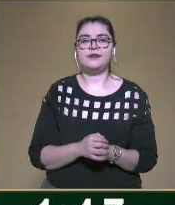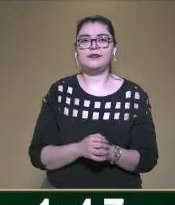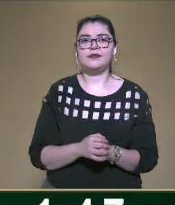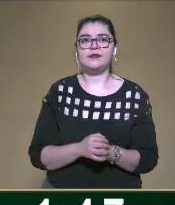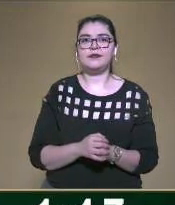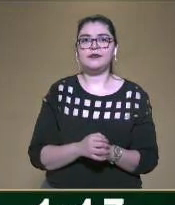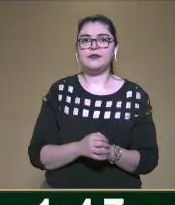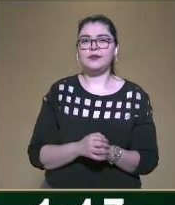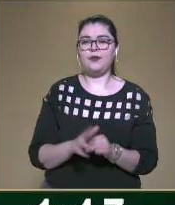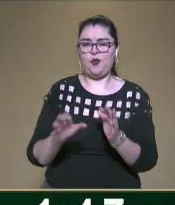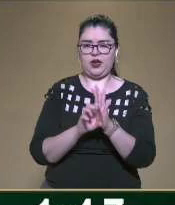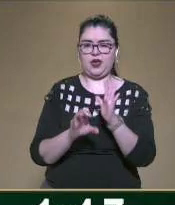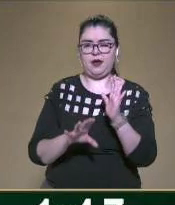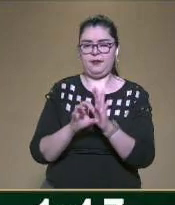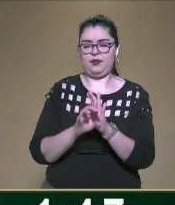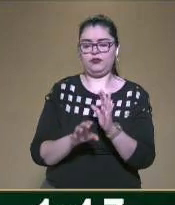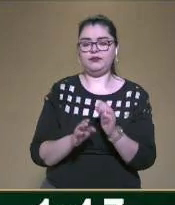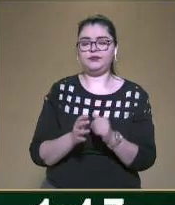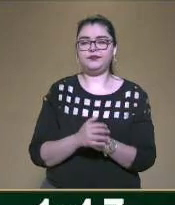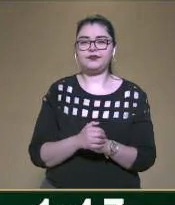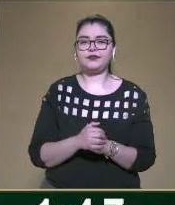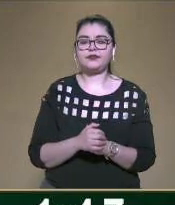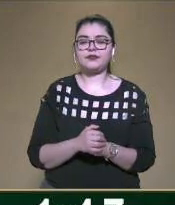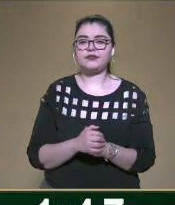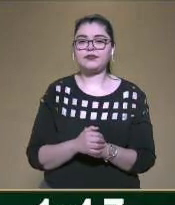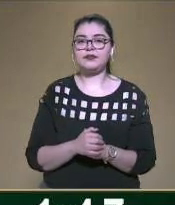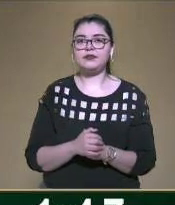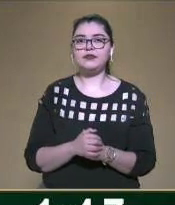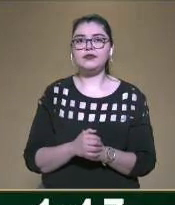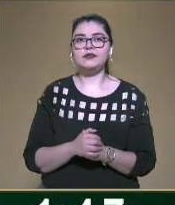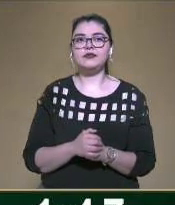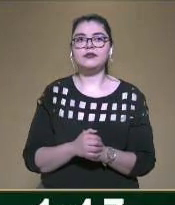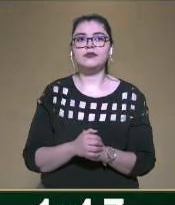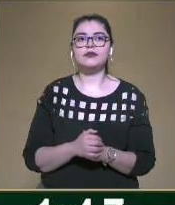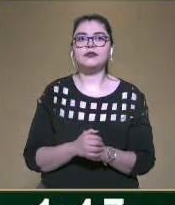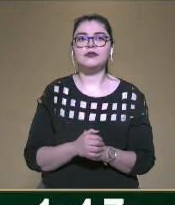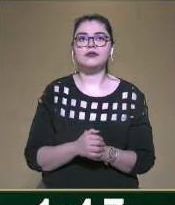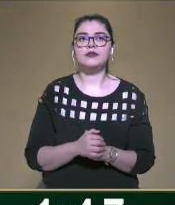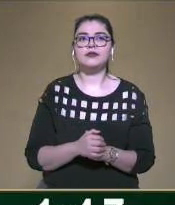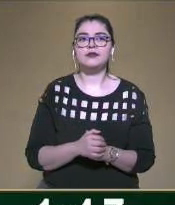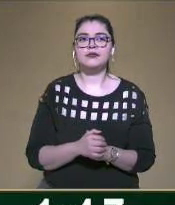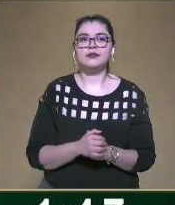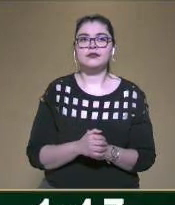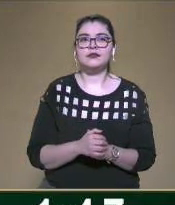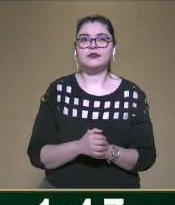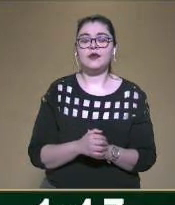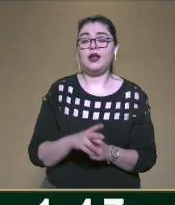inorgánicas, ¿verdad? A partir de sustancias inorgánicas y que por lo tanto